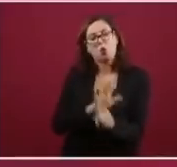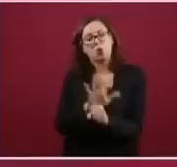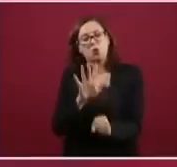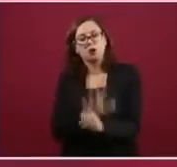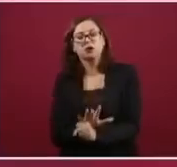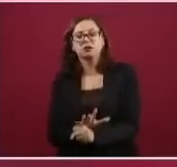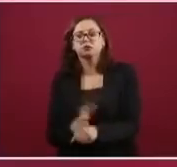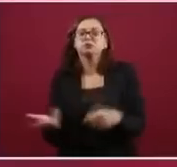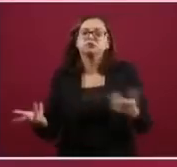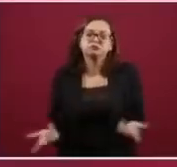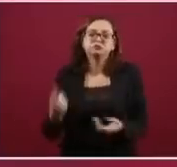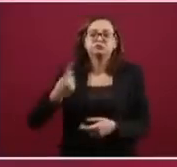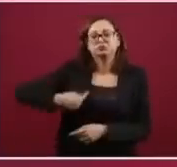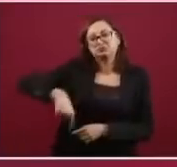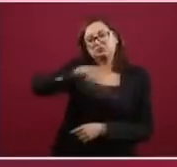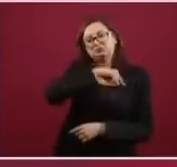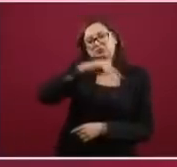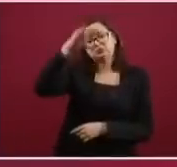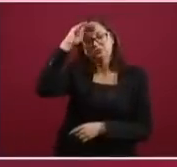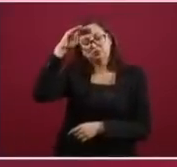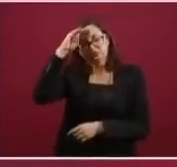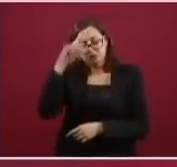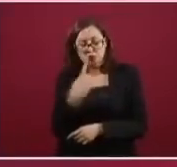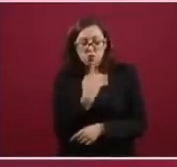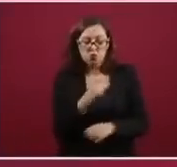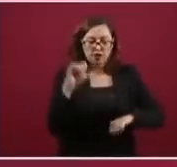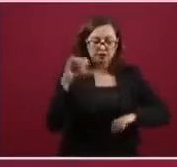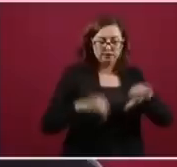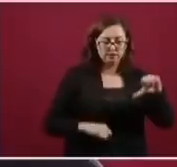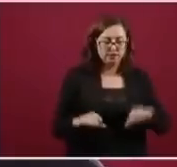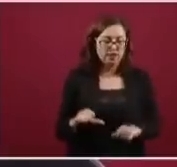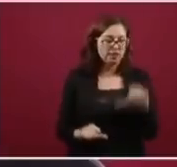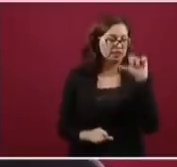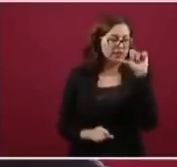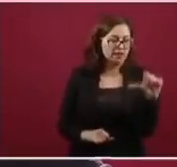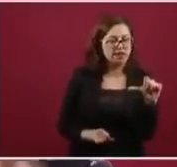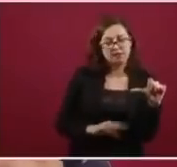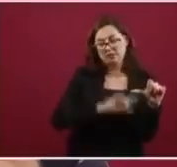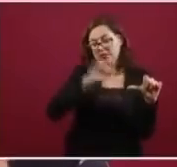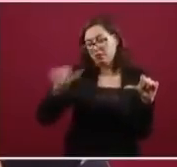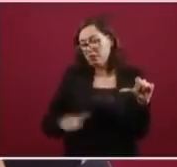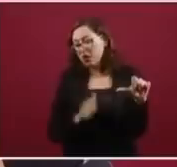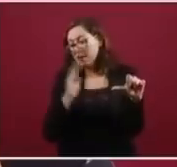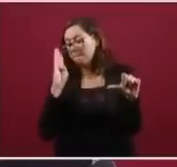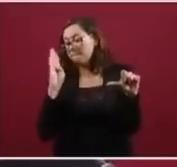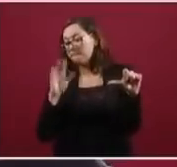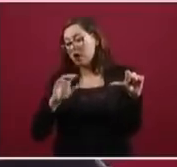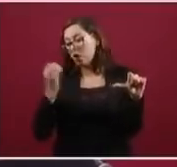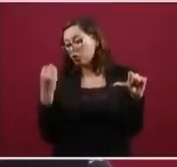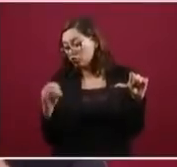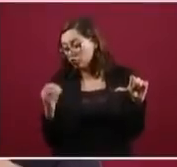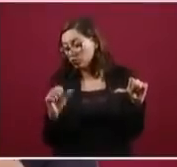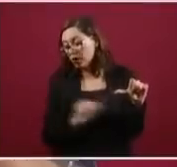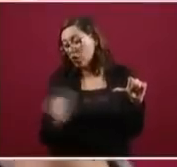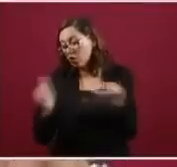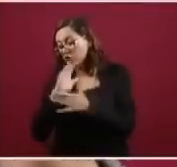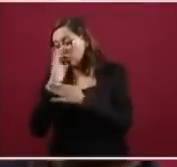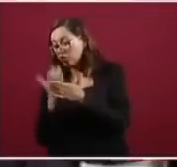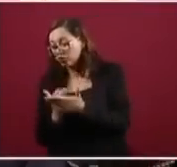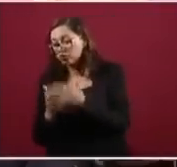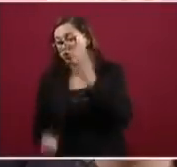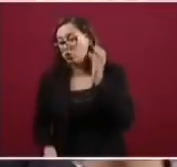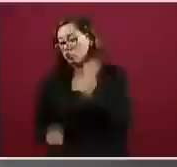si nosotros necesitáramos una actividad y en octubre hay algún contratista que tiene un contrato para empezar a